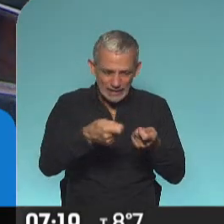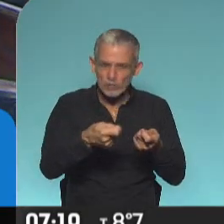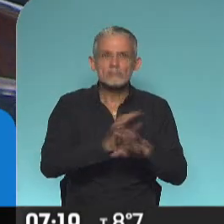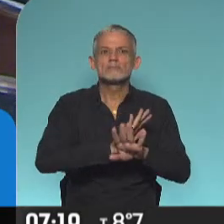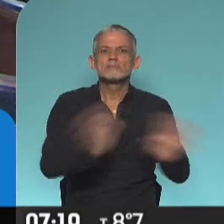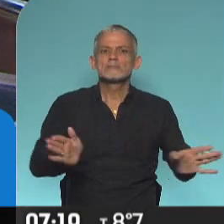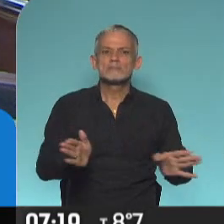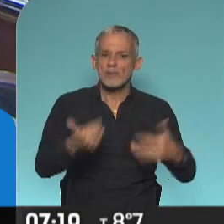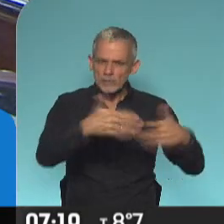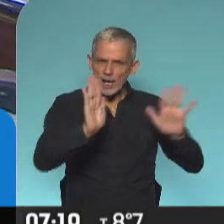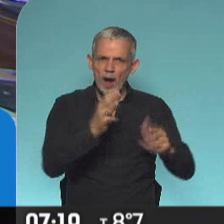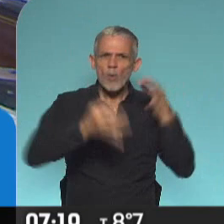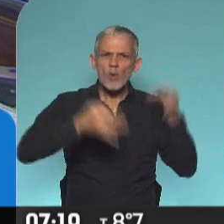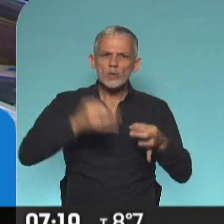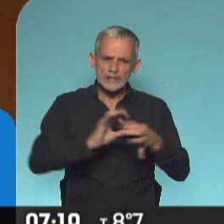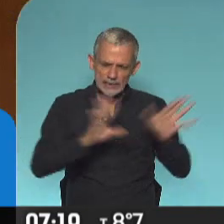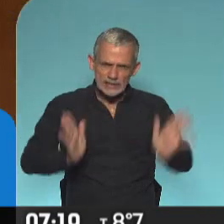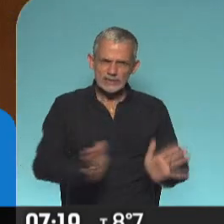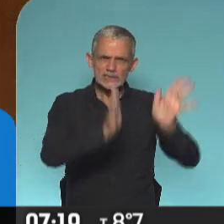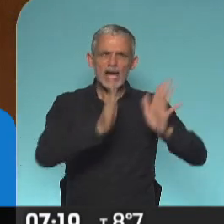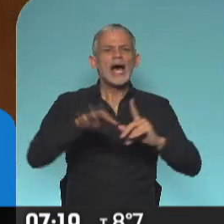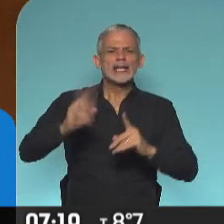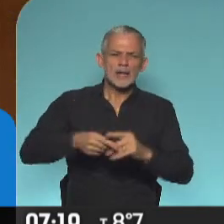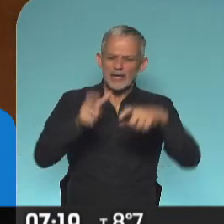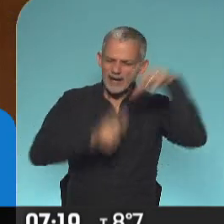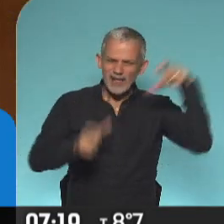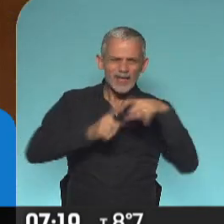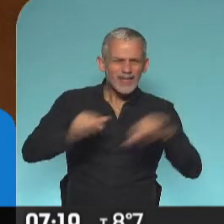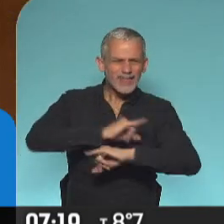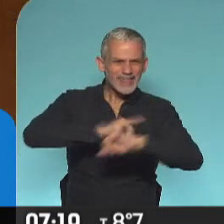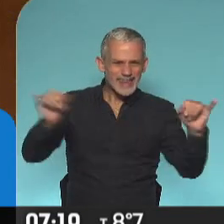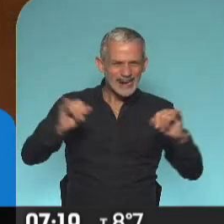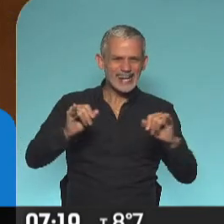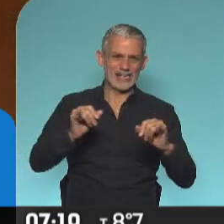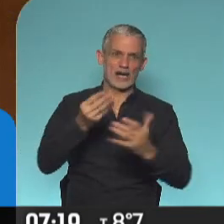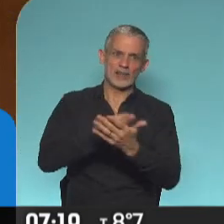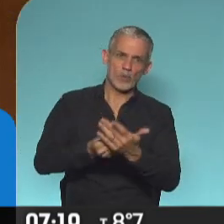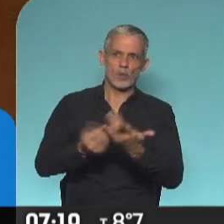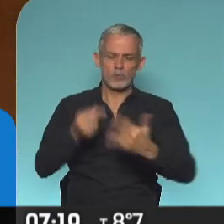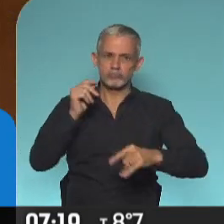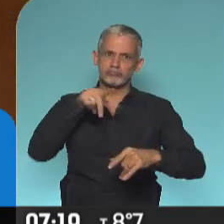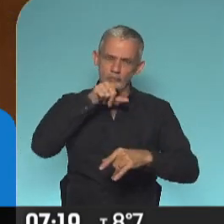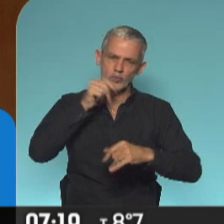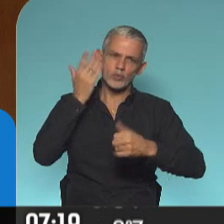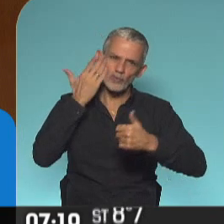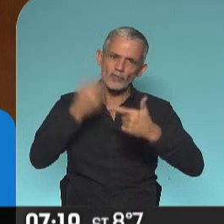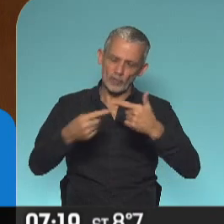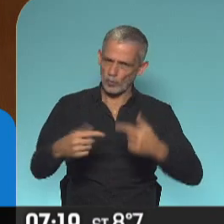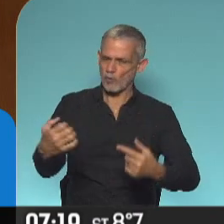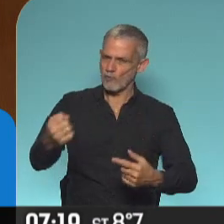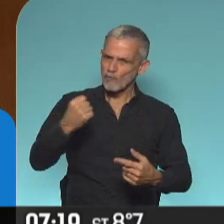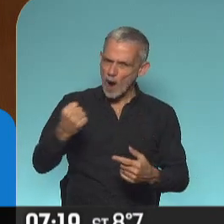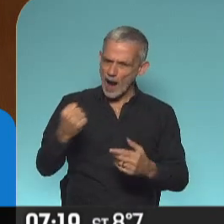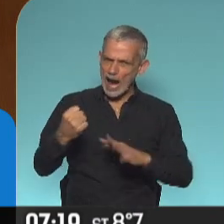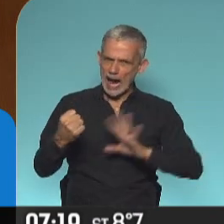presionar. esto, Silvia, si no sumamos aquellos flyers y otras imágenes que están circulando en las redes sociales muy fuertes,